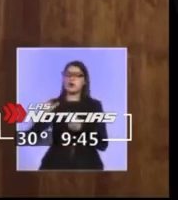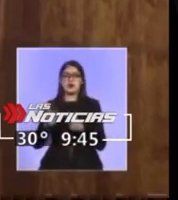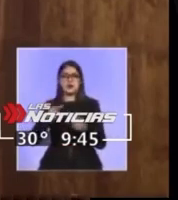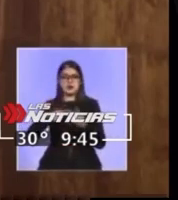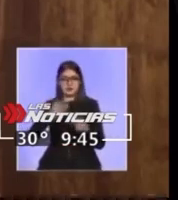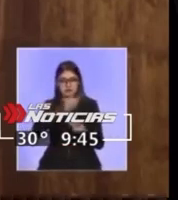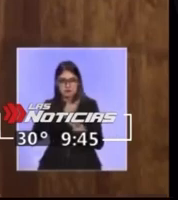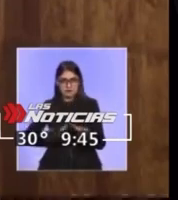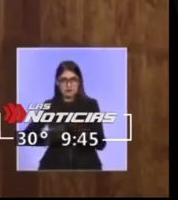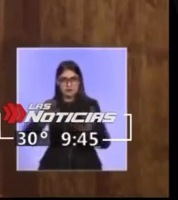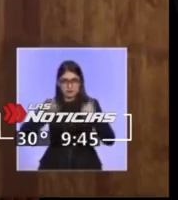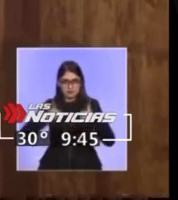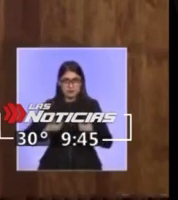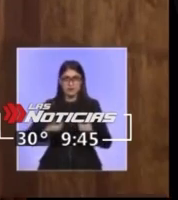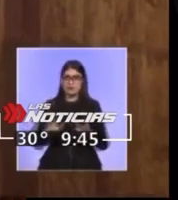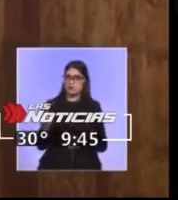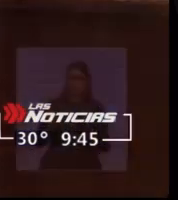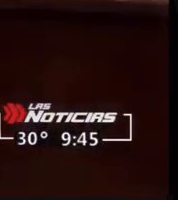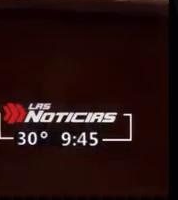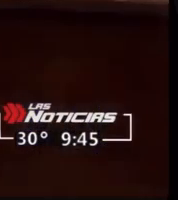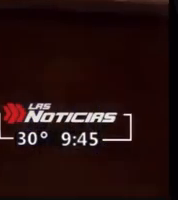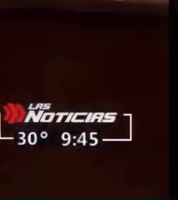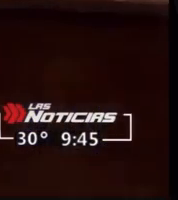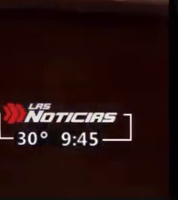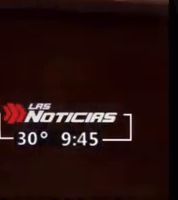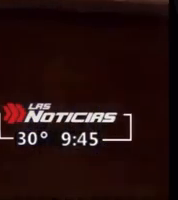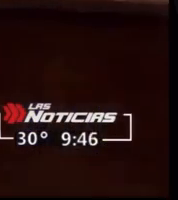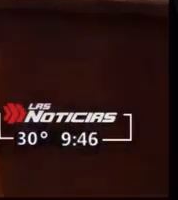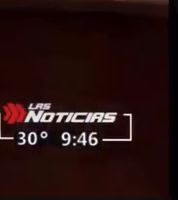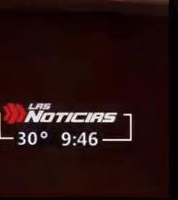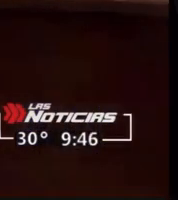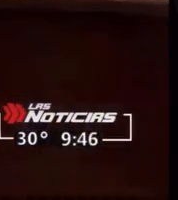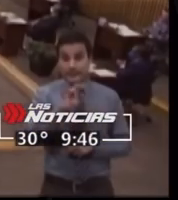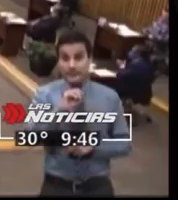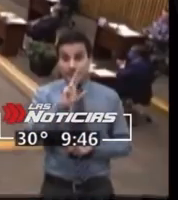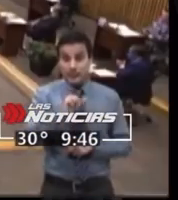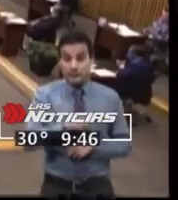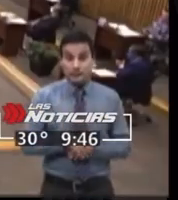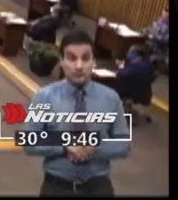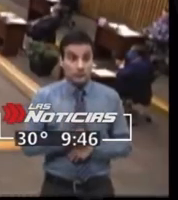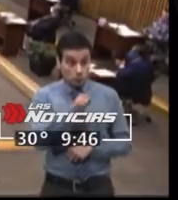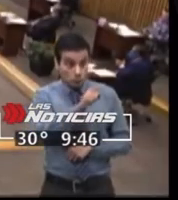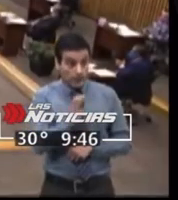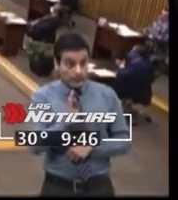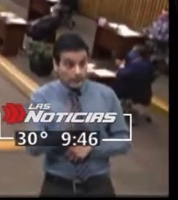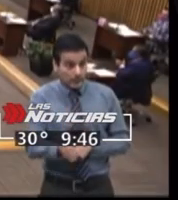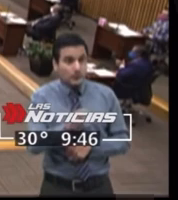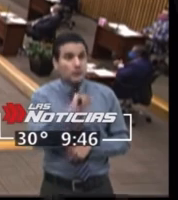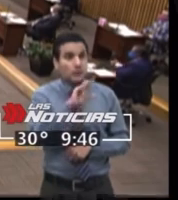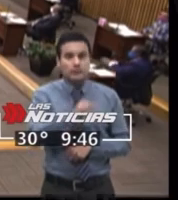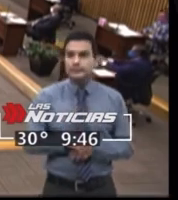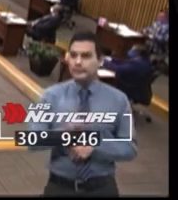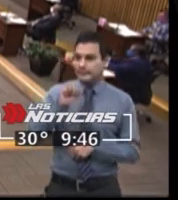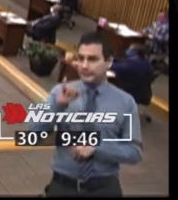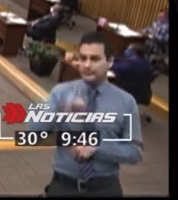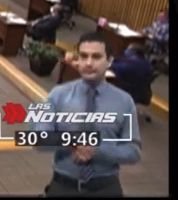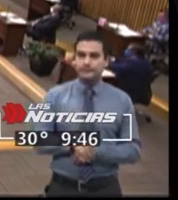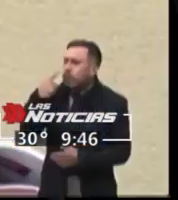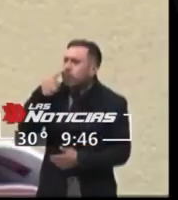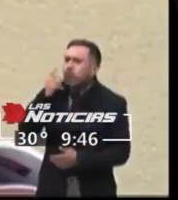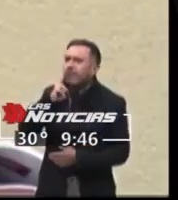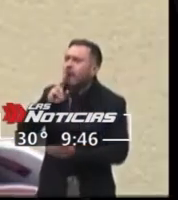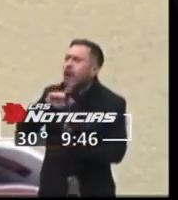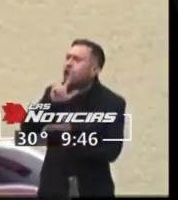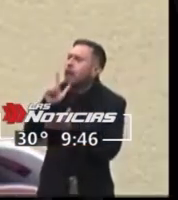políticos pero sobre todo hay elementos documentales que van a dar mucho de qué hablar cuando se sienten en el banquillo a